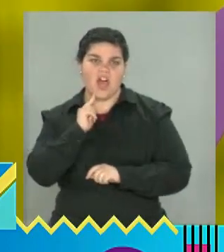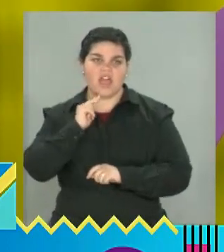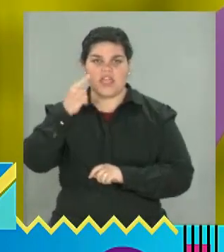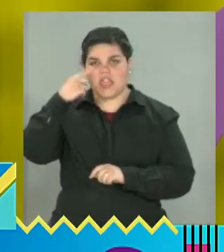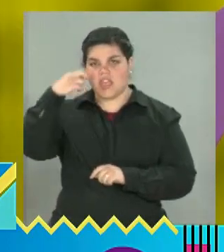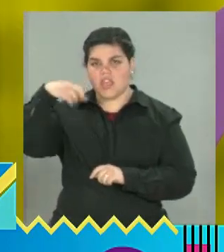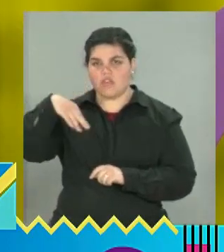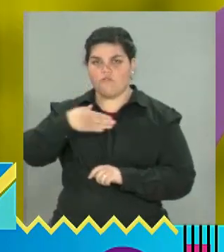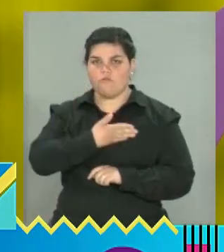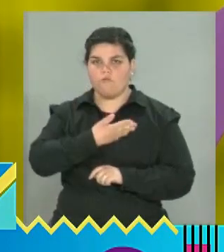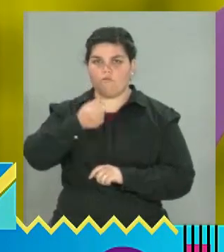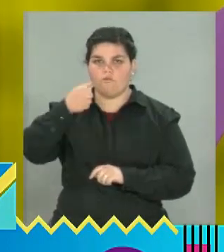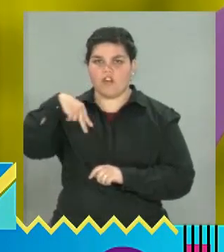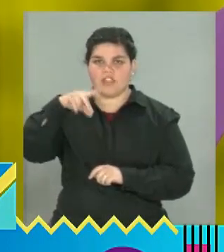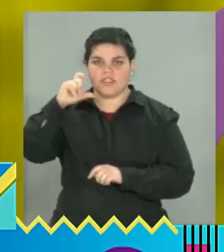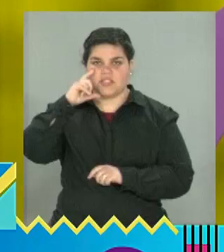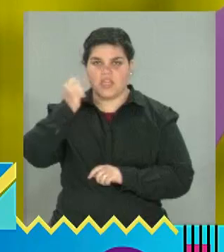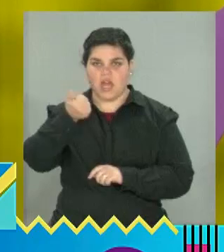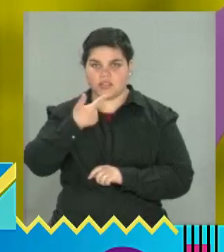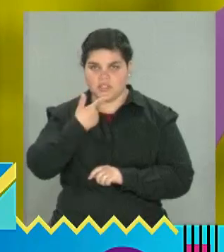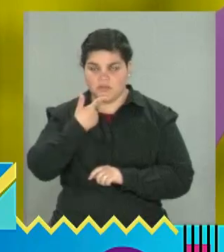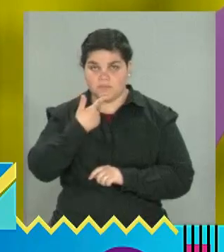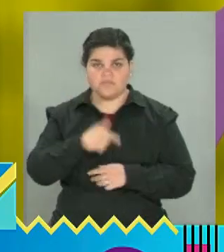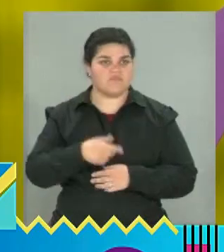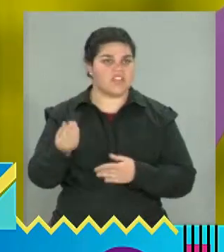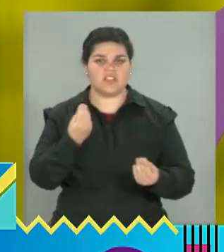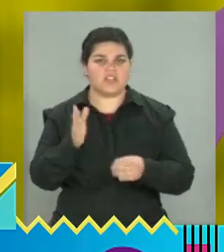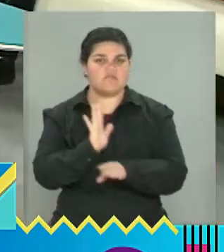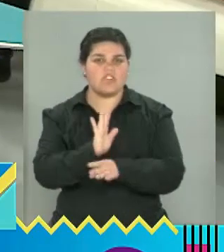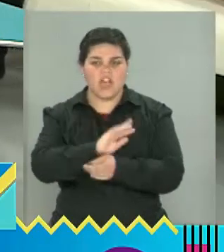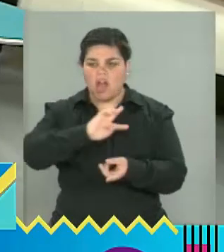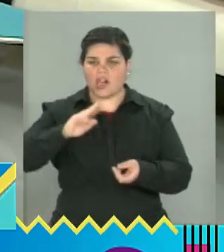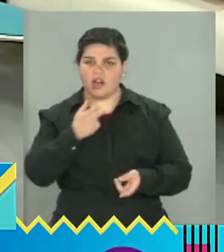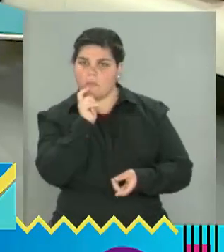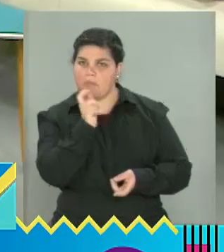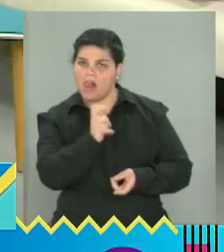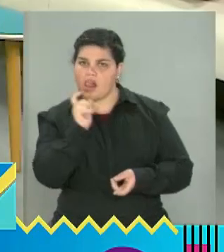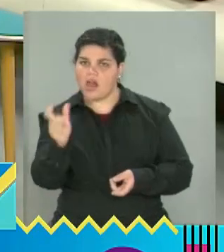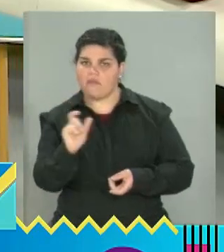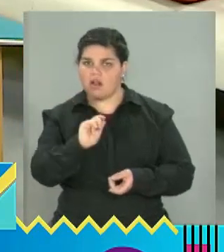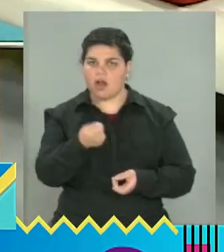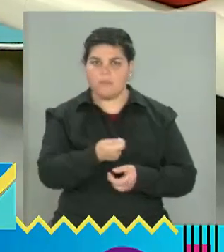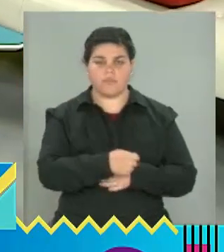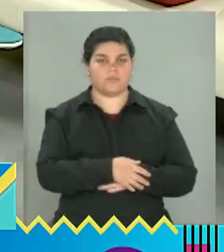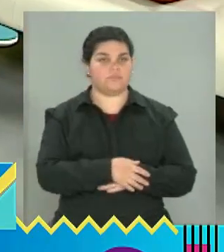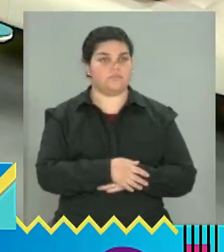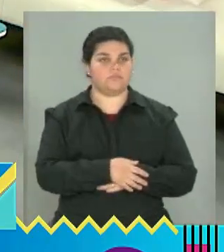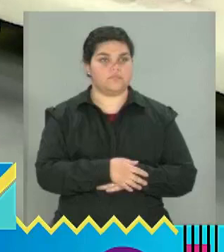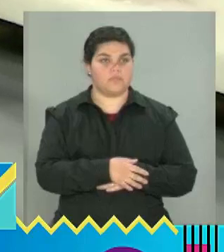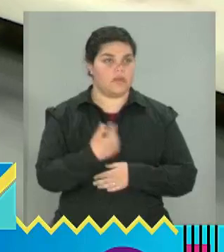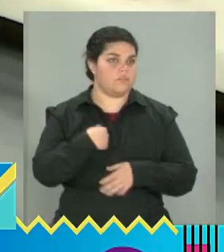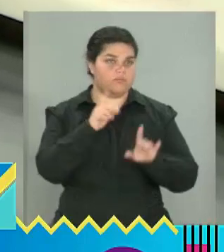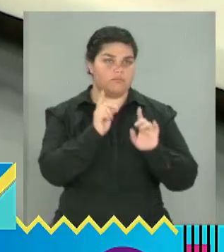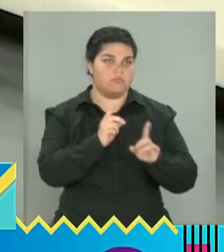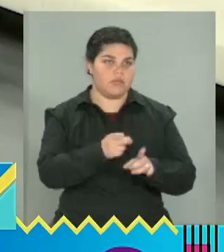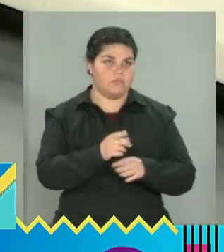las Infancias. ¿Qué opinás de esto y qué significa ese cambio? Bueno, yo creo que es un poco lo que